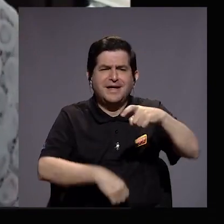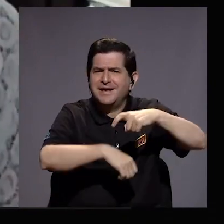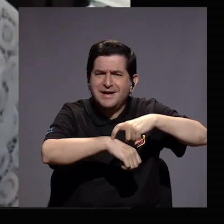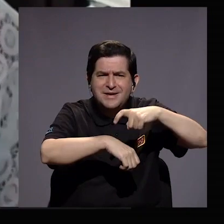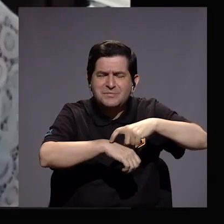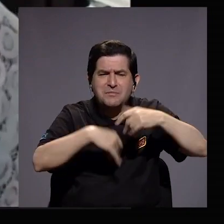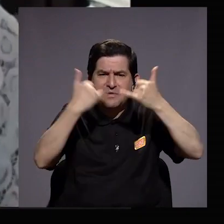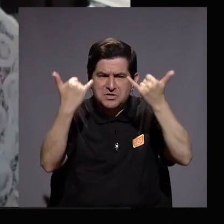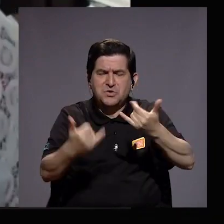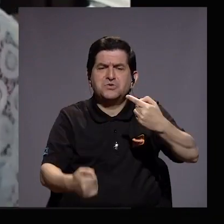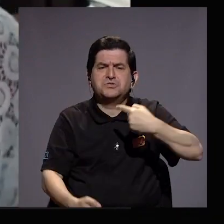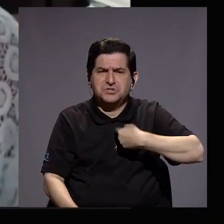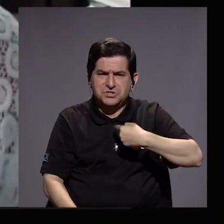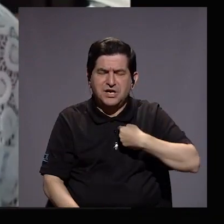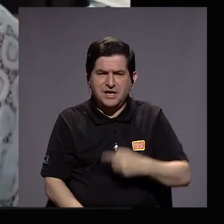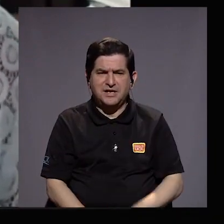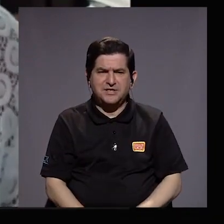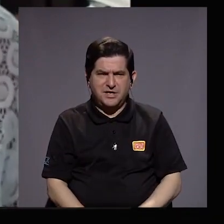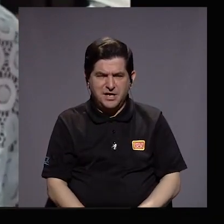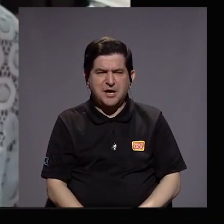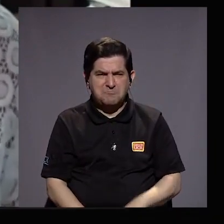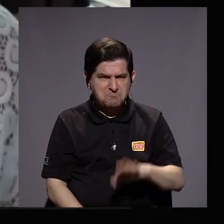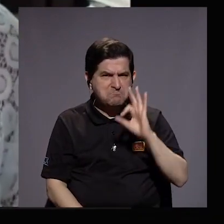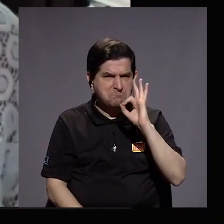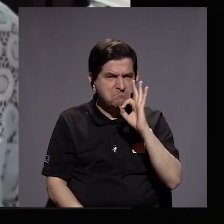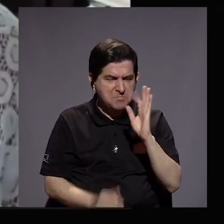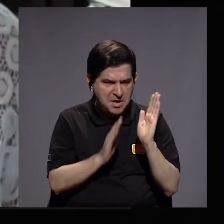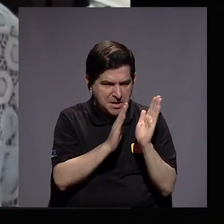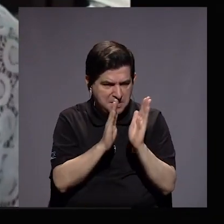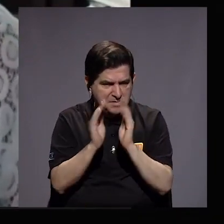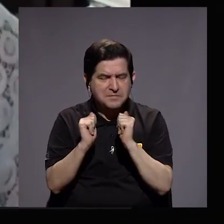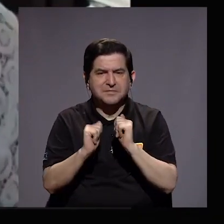ese momento ya yo estaba muy cuajada